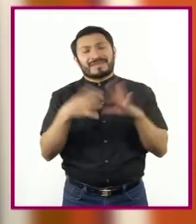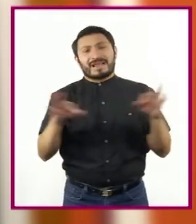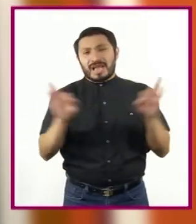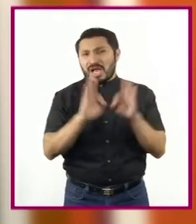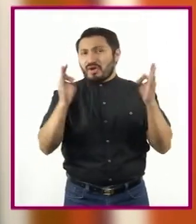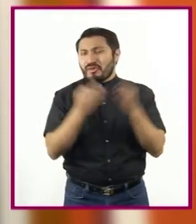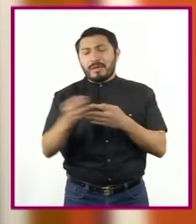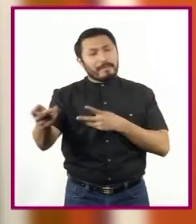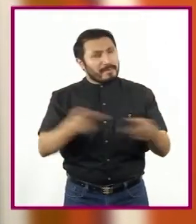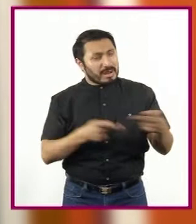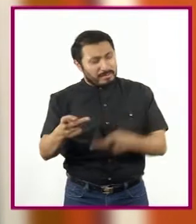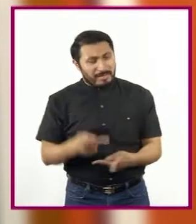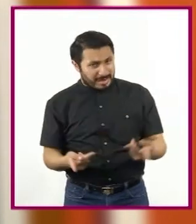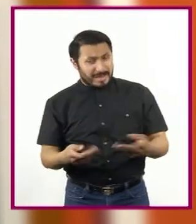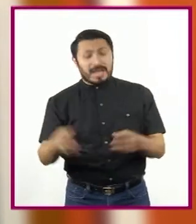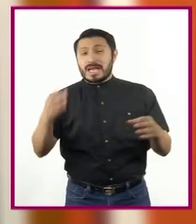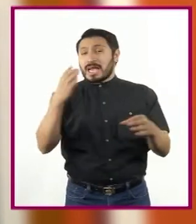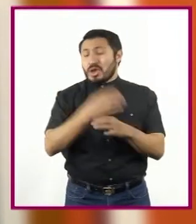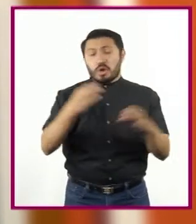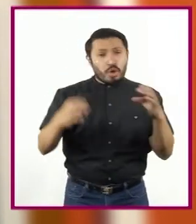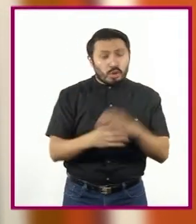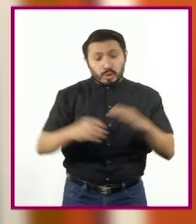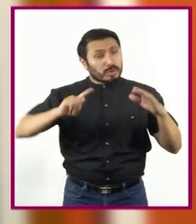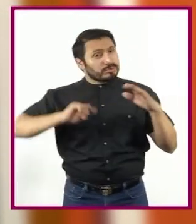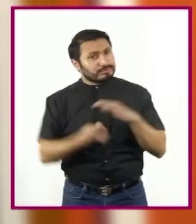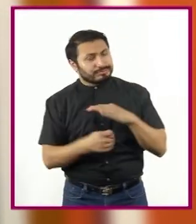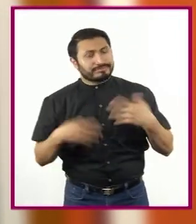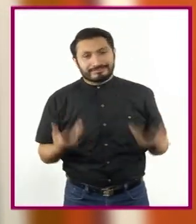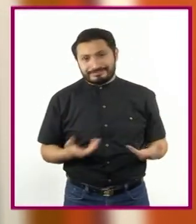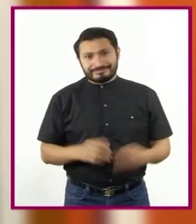de producción artesanal del objeto técnico.